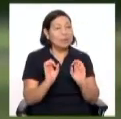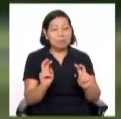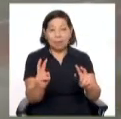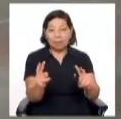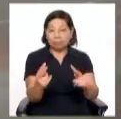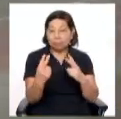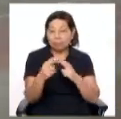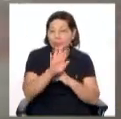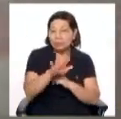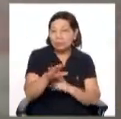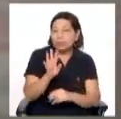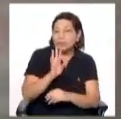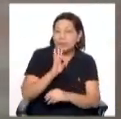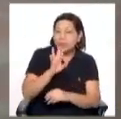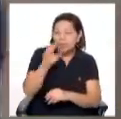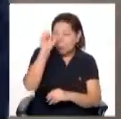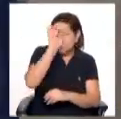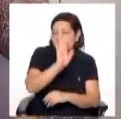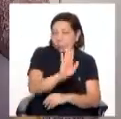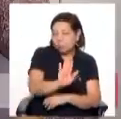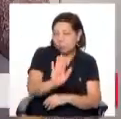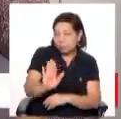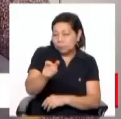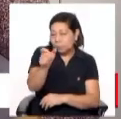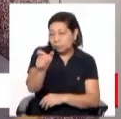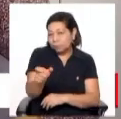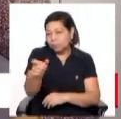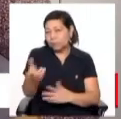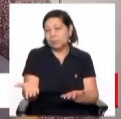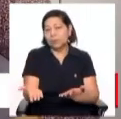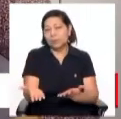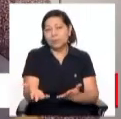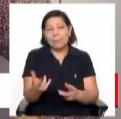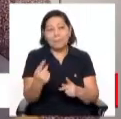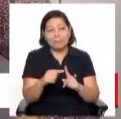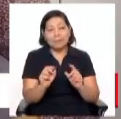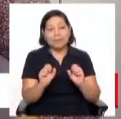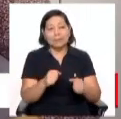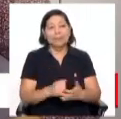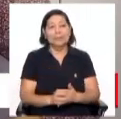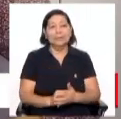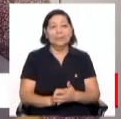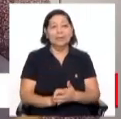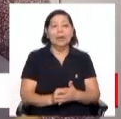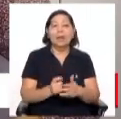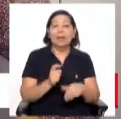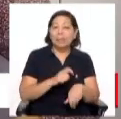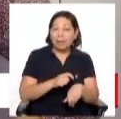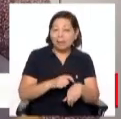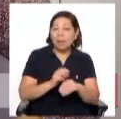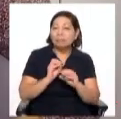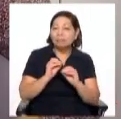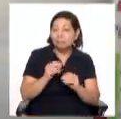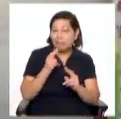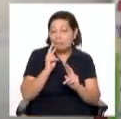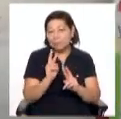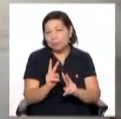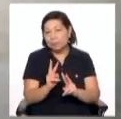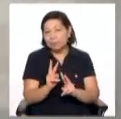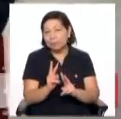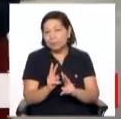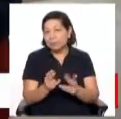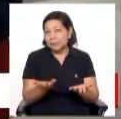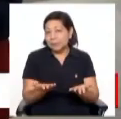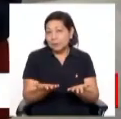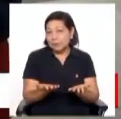escuchar a los niños. En la medida que puedas realmente escucharlo activamente y dedicarle el tiempo necesario, es de